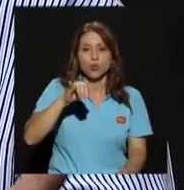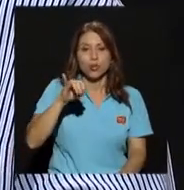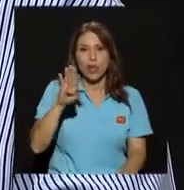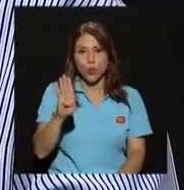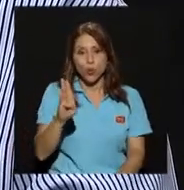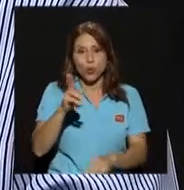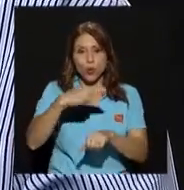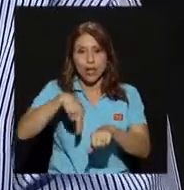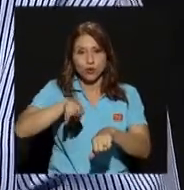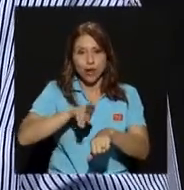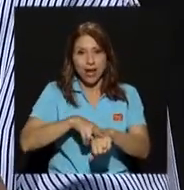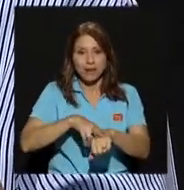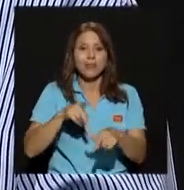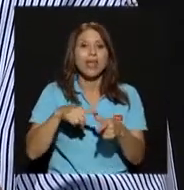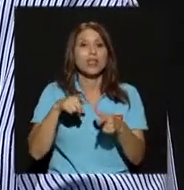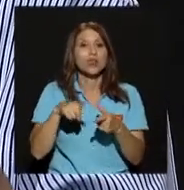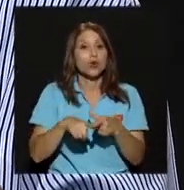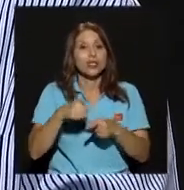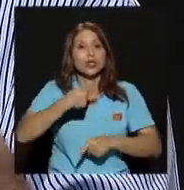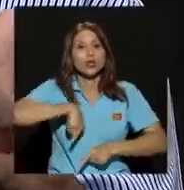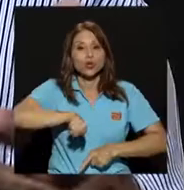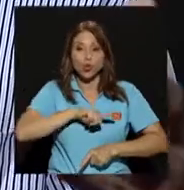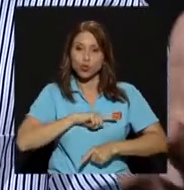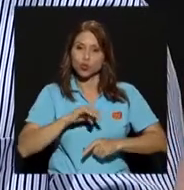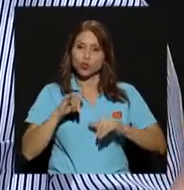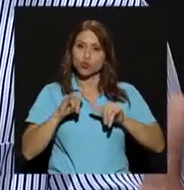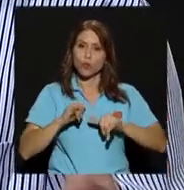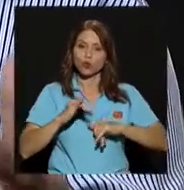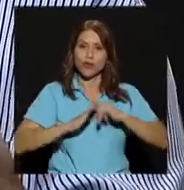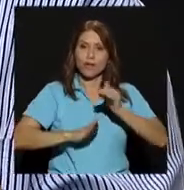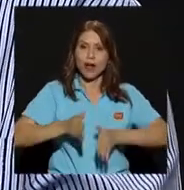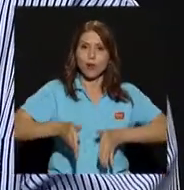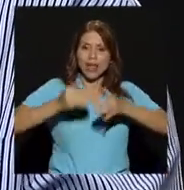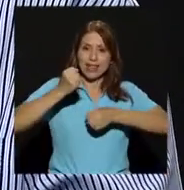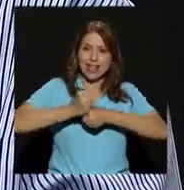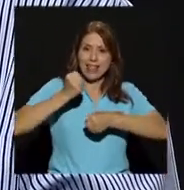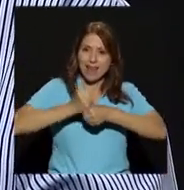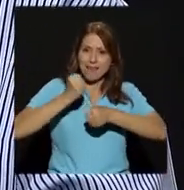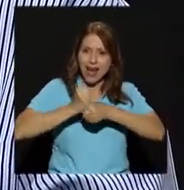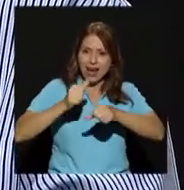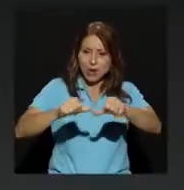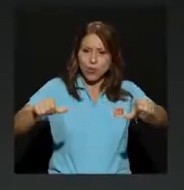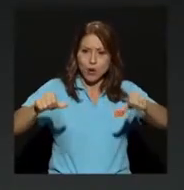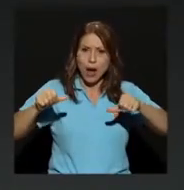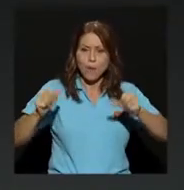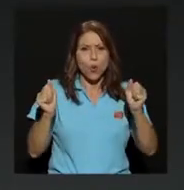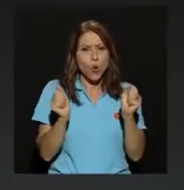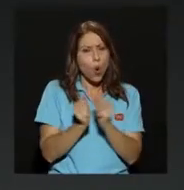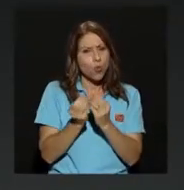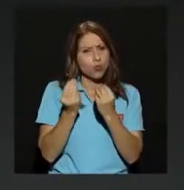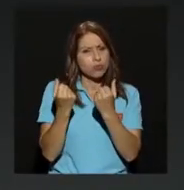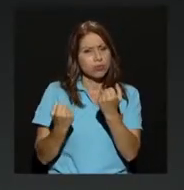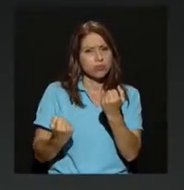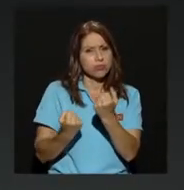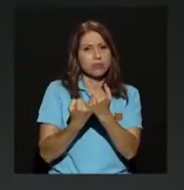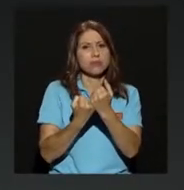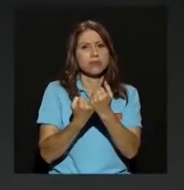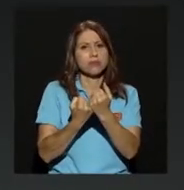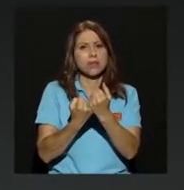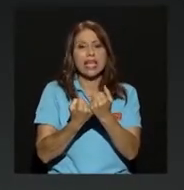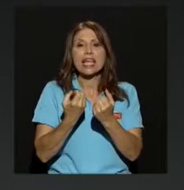Bruto Nacional. Entonces somos una facultad que trabaja en un campo con un gran aporte. Y si